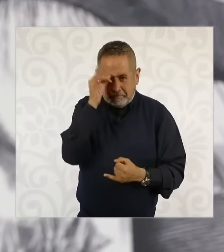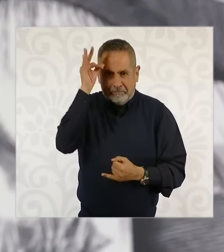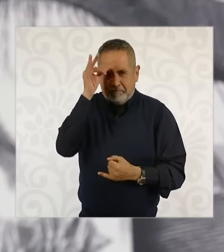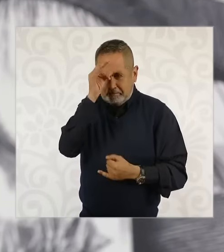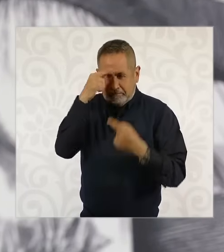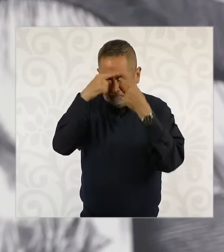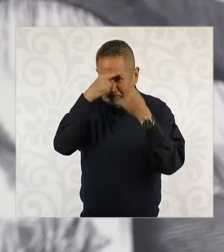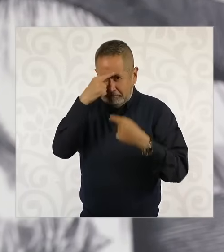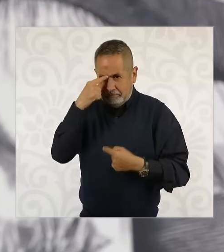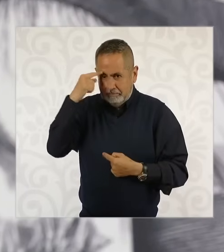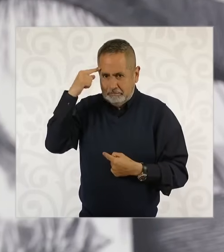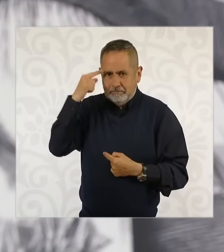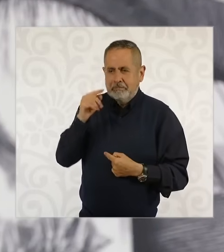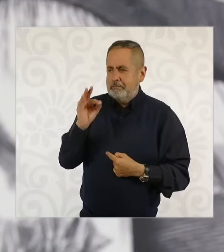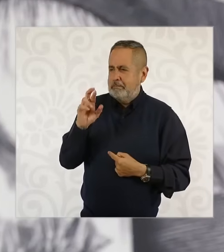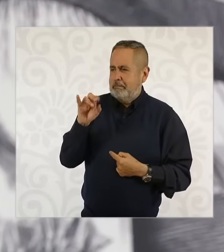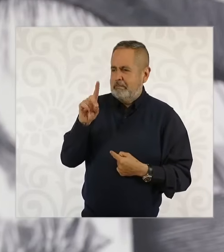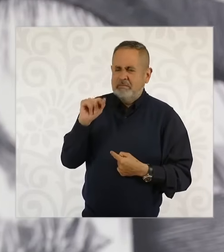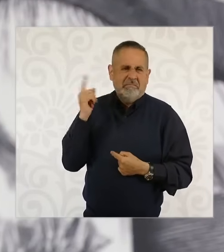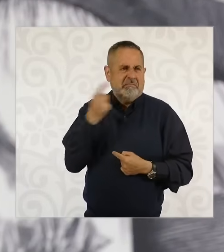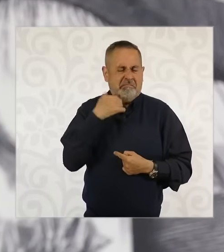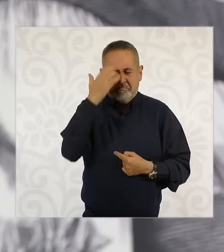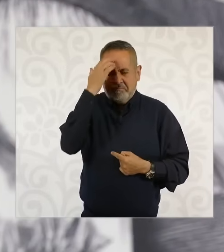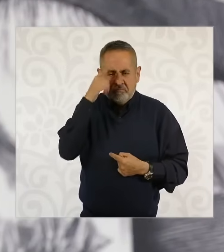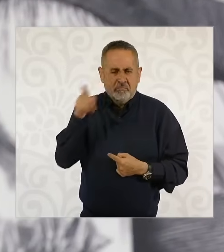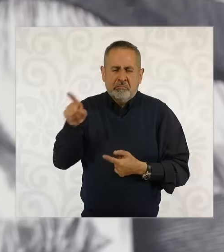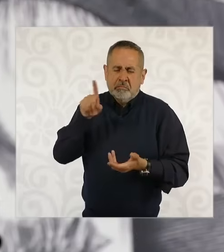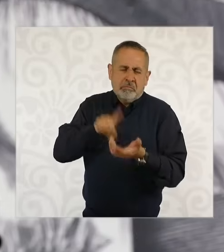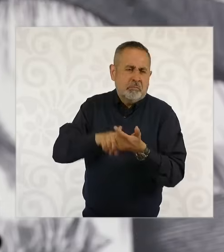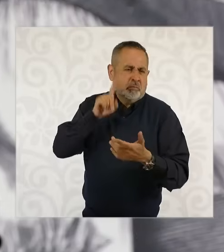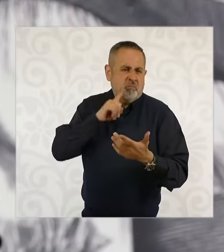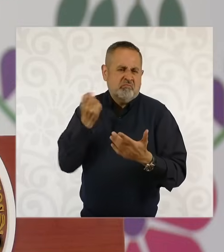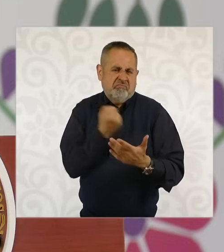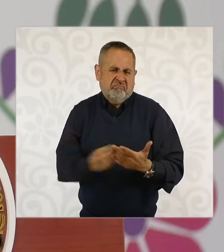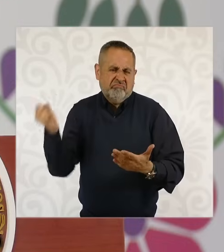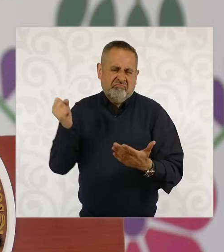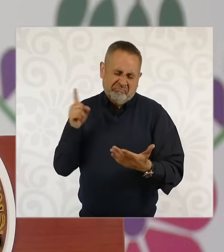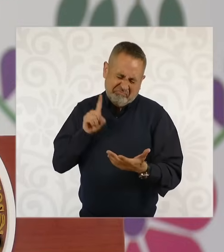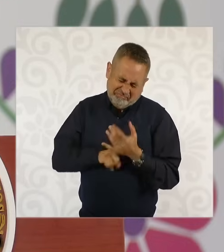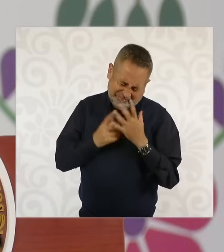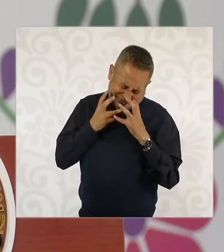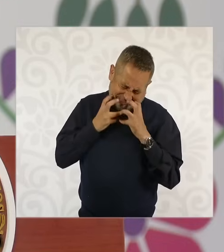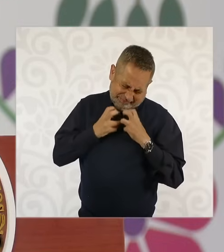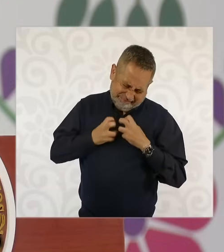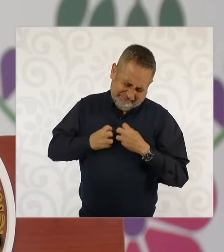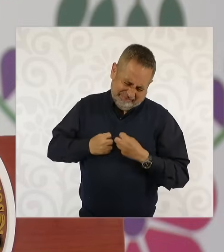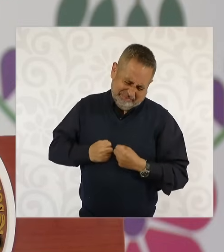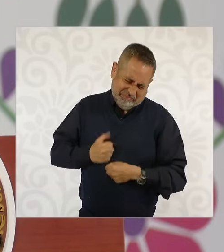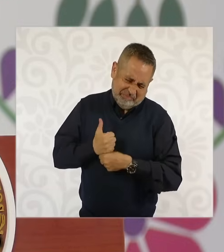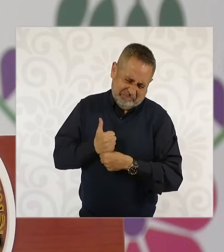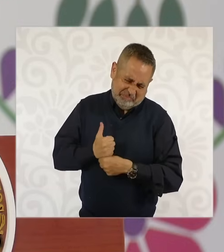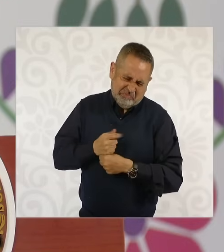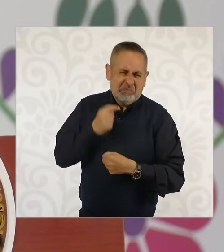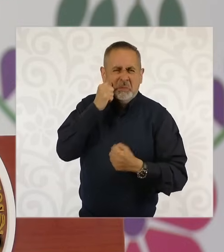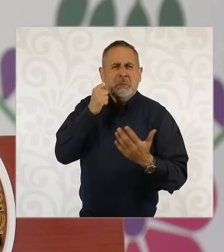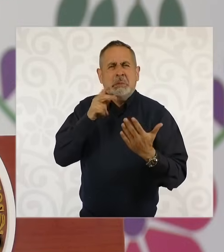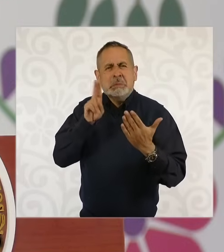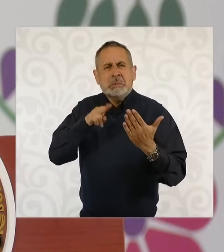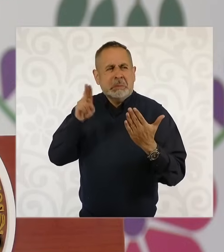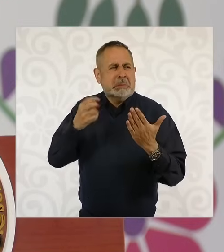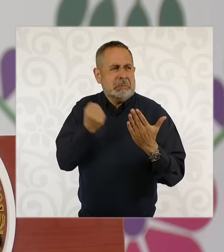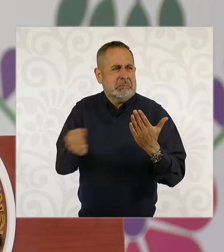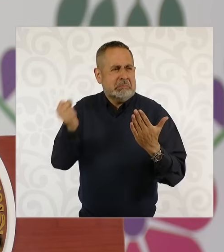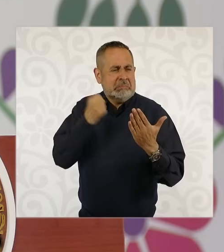Frida frecuentemente como una artista sumida en el dolor, pero su historia muchas veces, más allá de